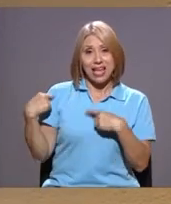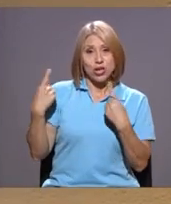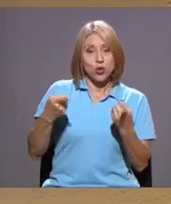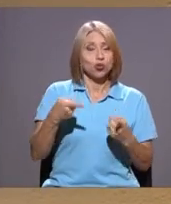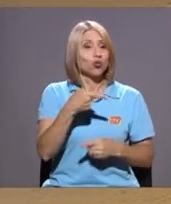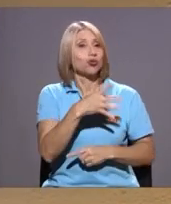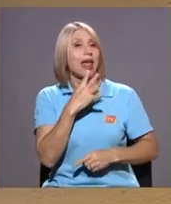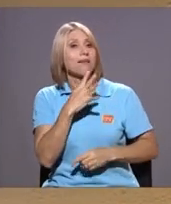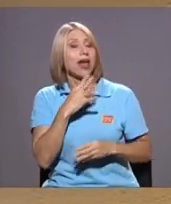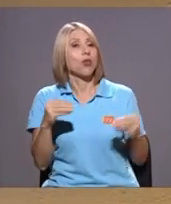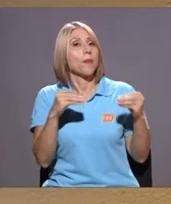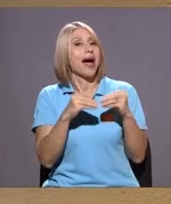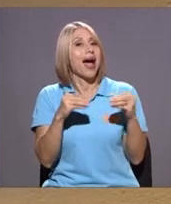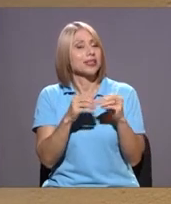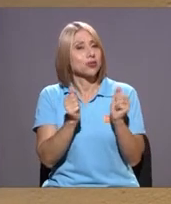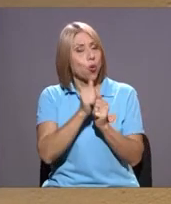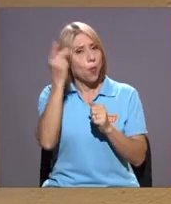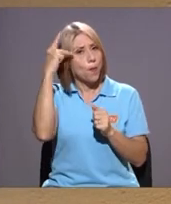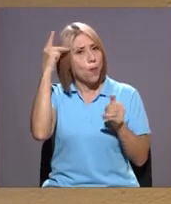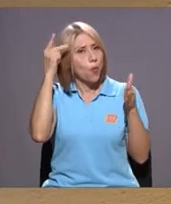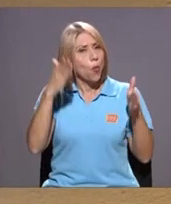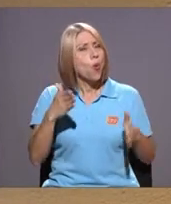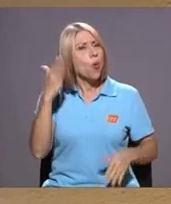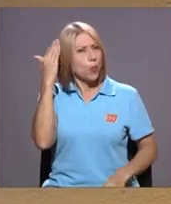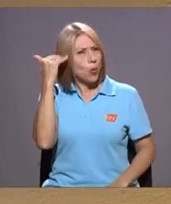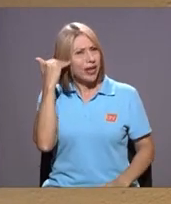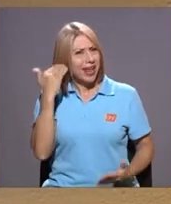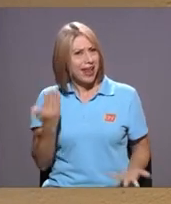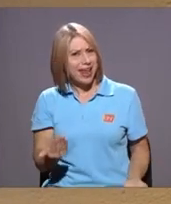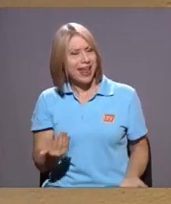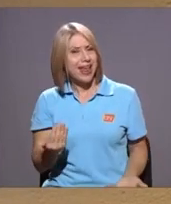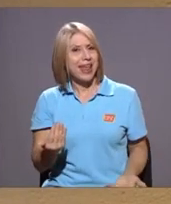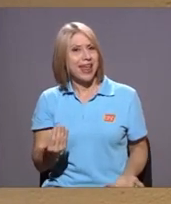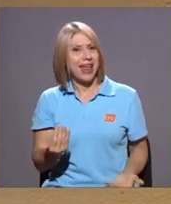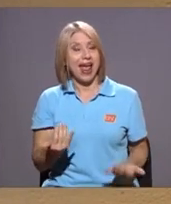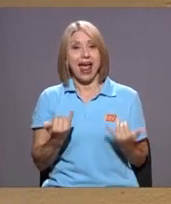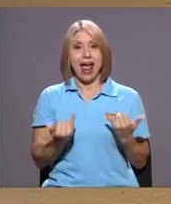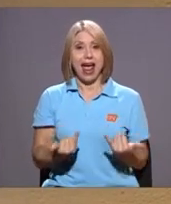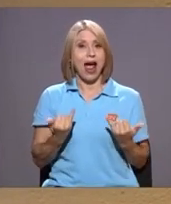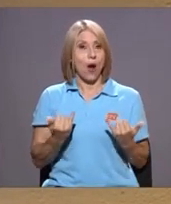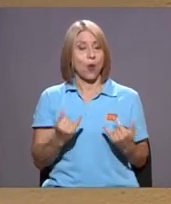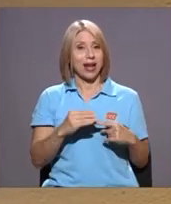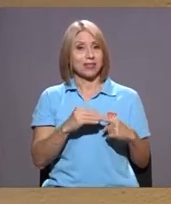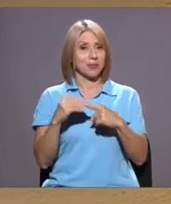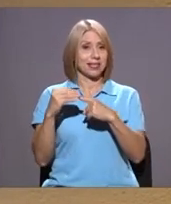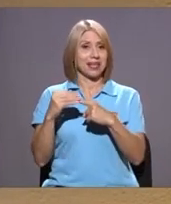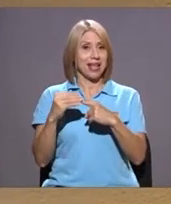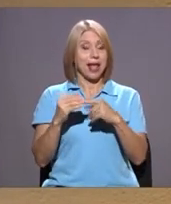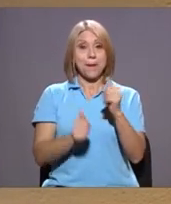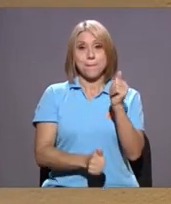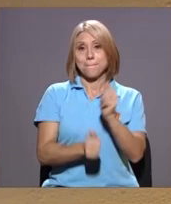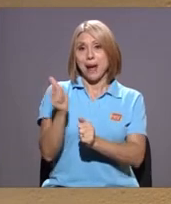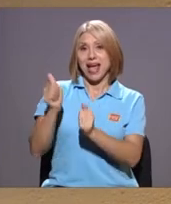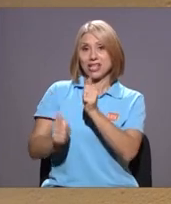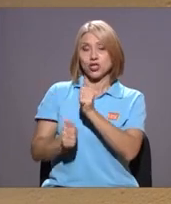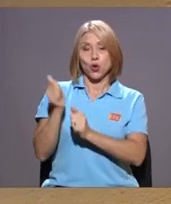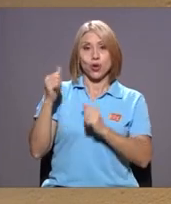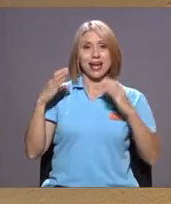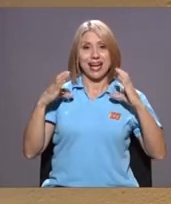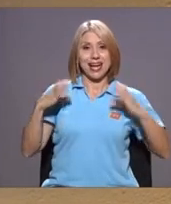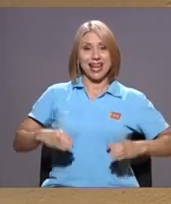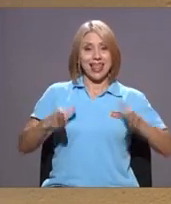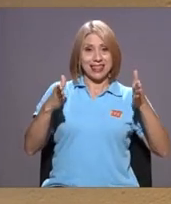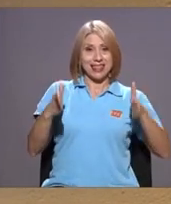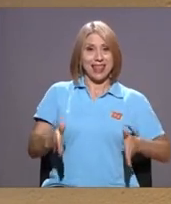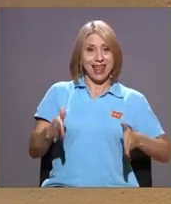un poco porque los políticos y sobre todo ahora que la mayor clientela de los políticos es decir